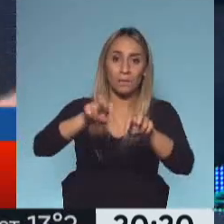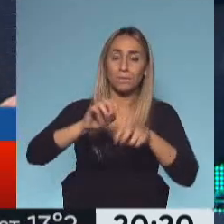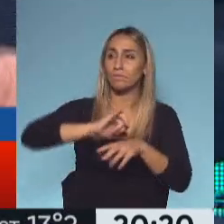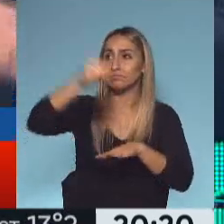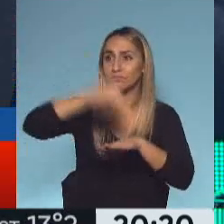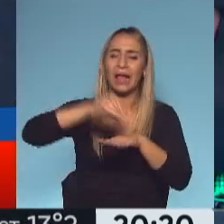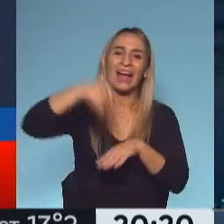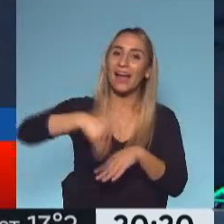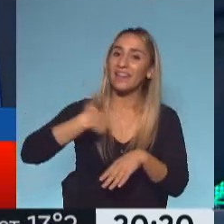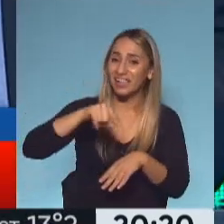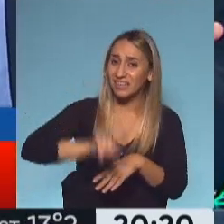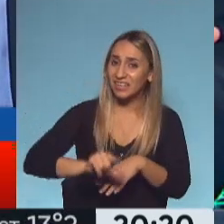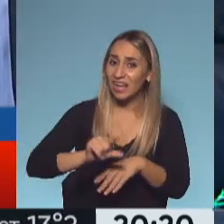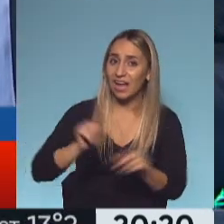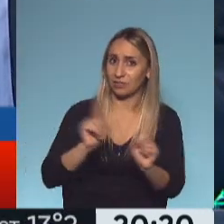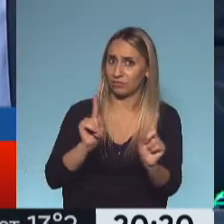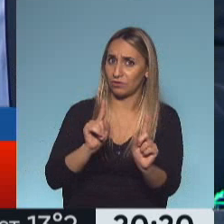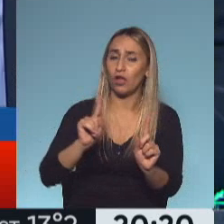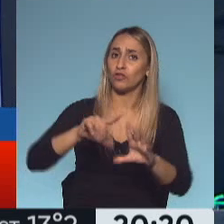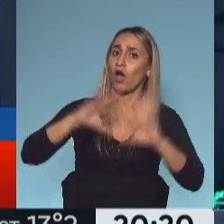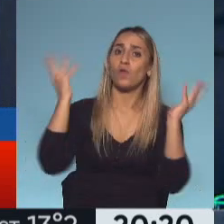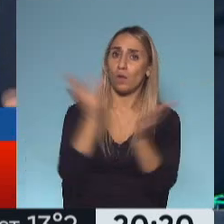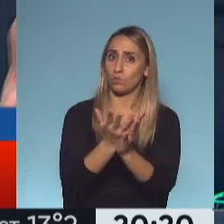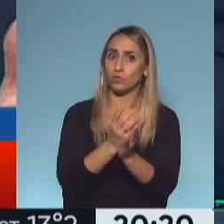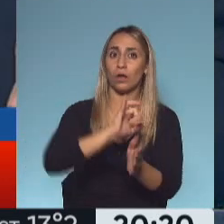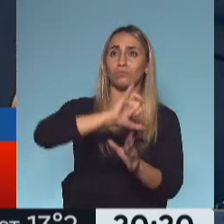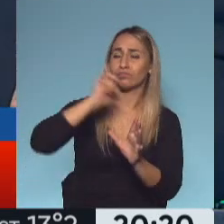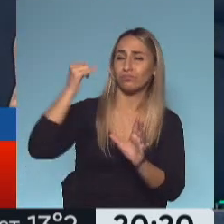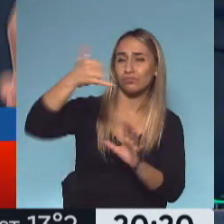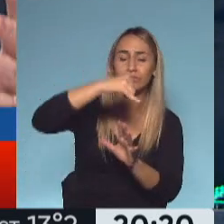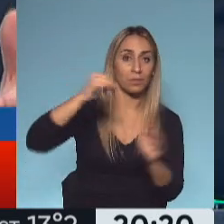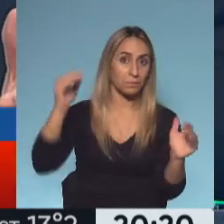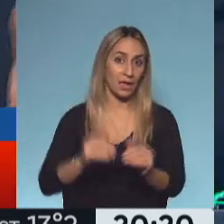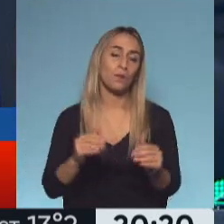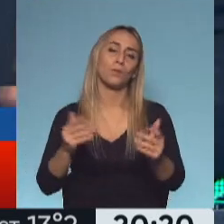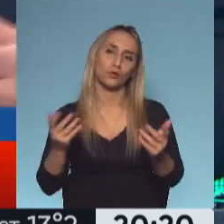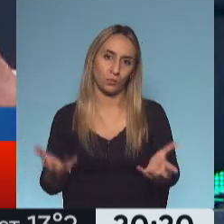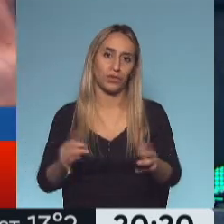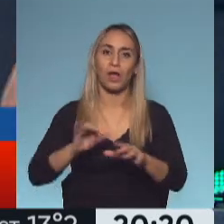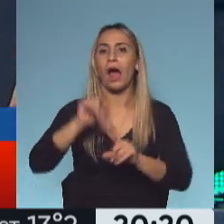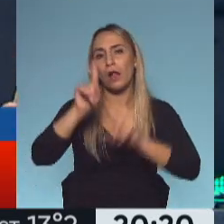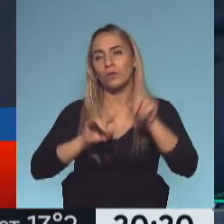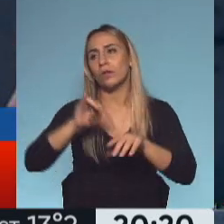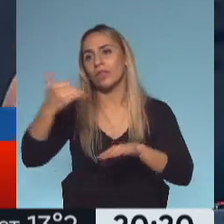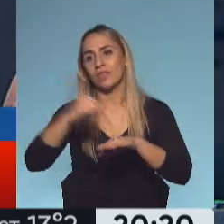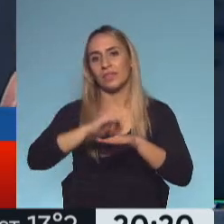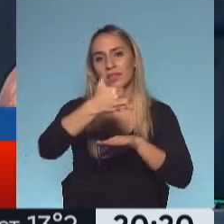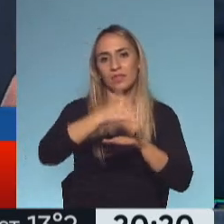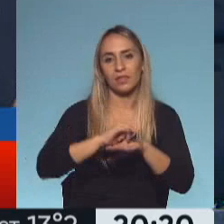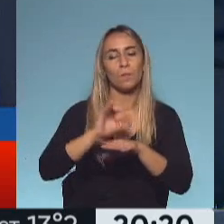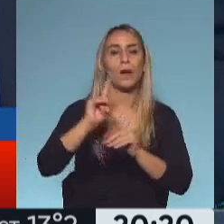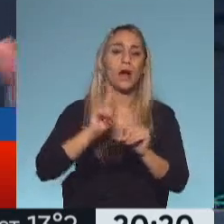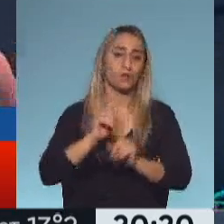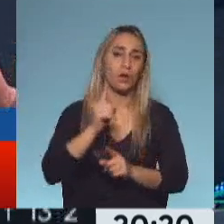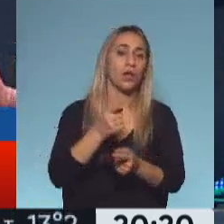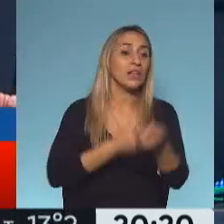No en Argentina, en el mundo. Obvio. Pasó esto por efecto de la pandemia. Ahí hubo movimientos, obviamente. En algunos casos eran oficinas comerciales que